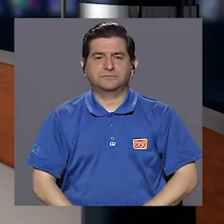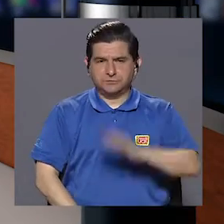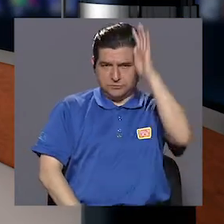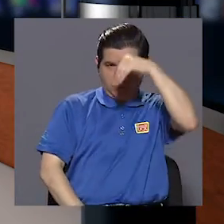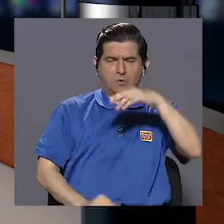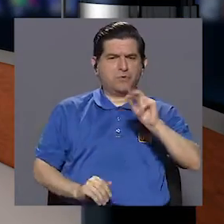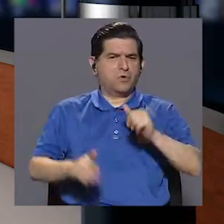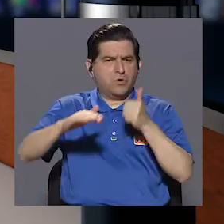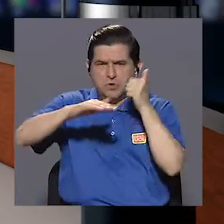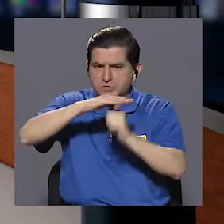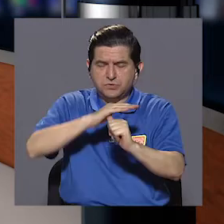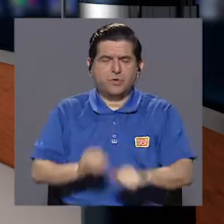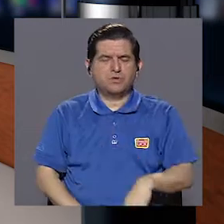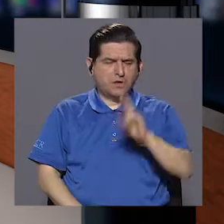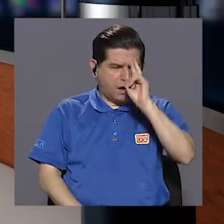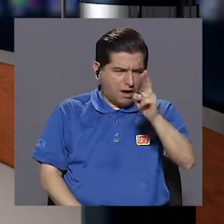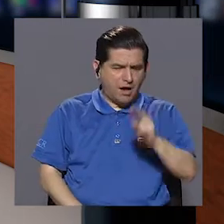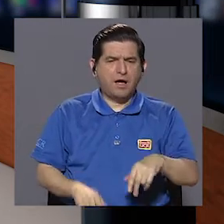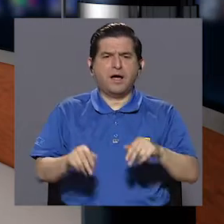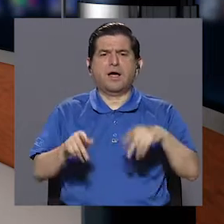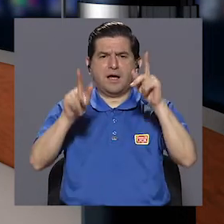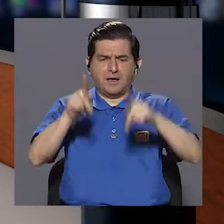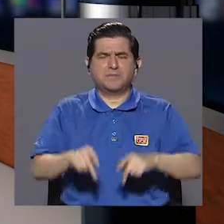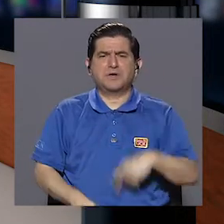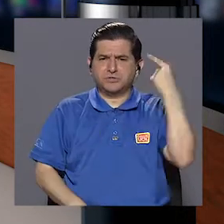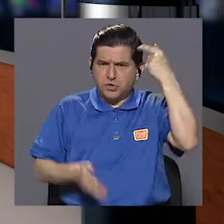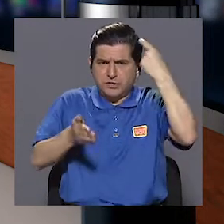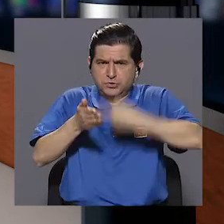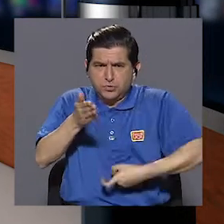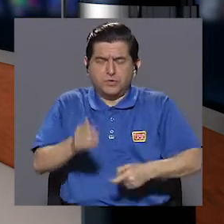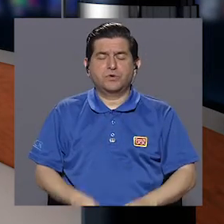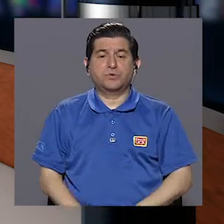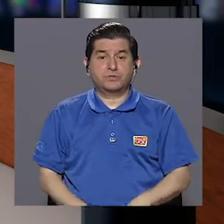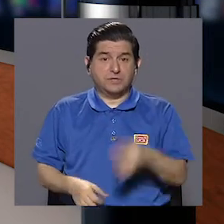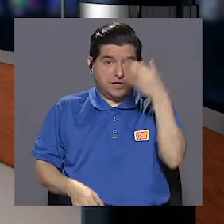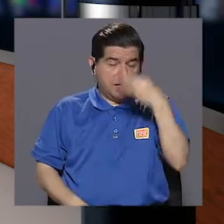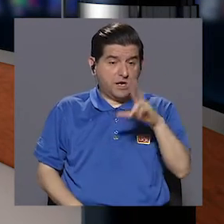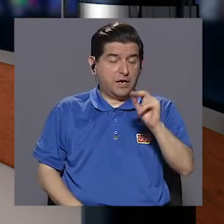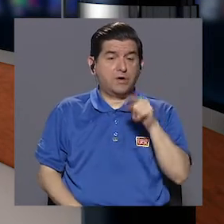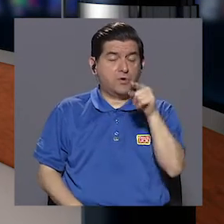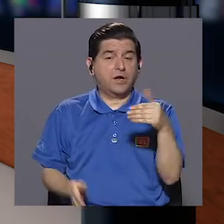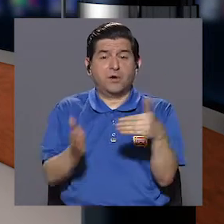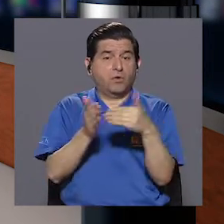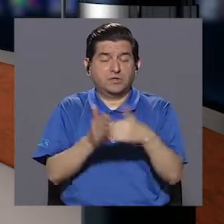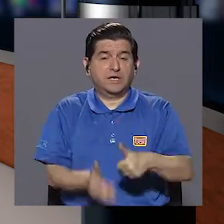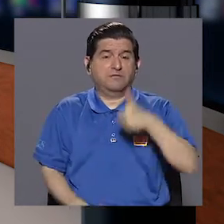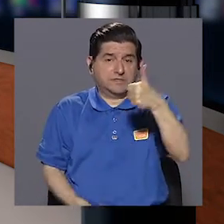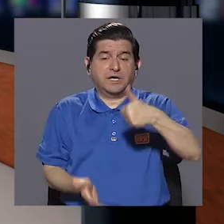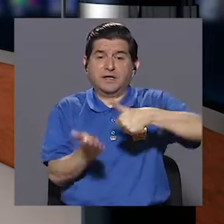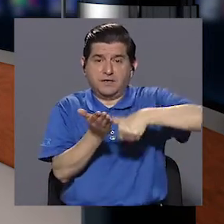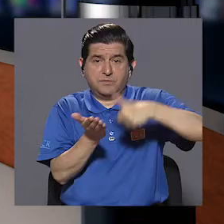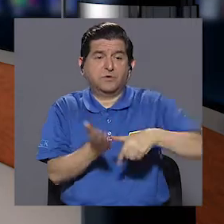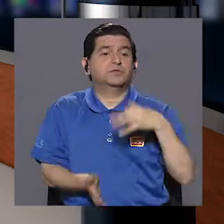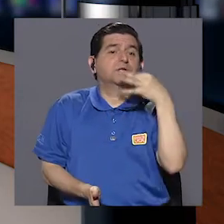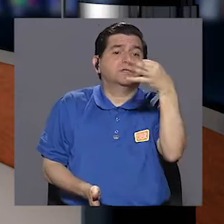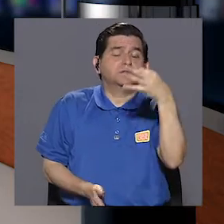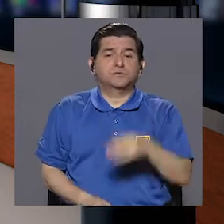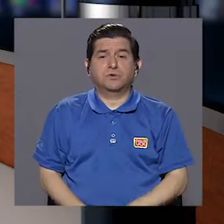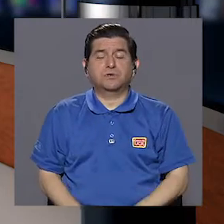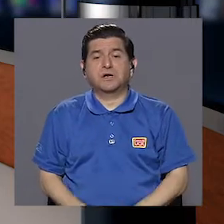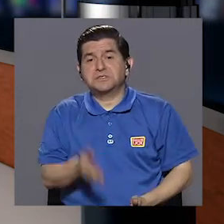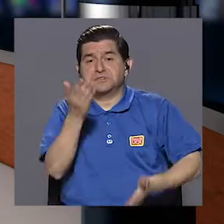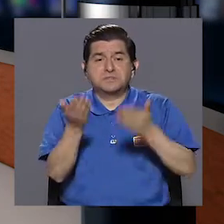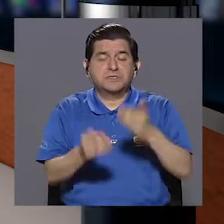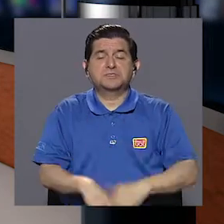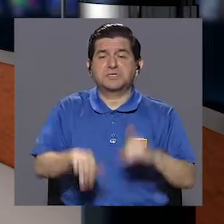no oculta su admiración hacia figuras dictatoriales y muchos temen que, de no resultar reelecto en las próximas elecciones, recurra